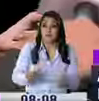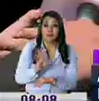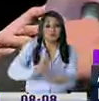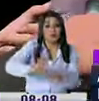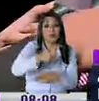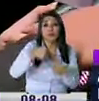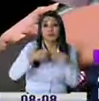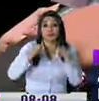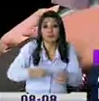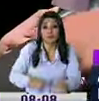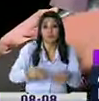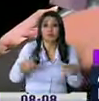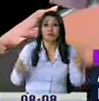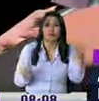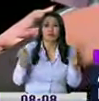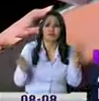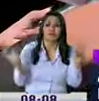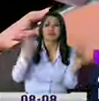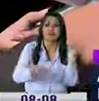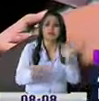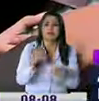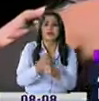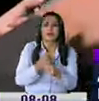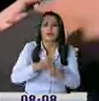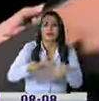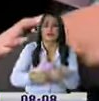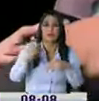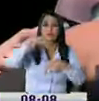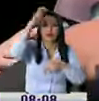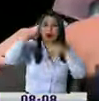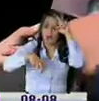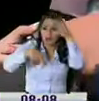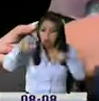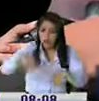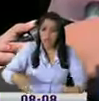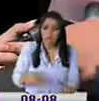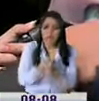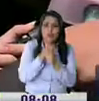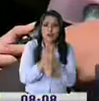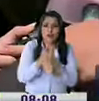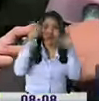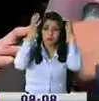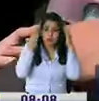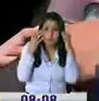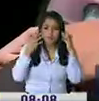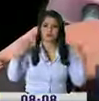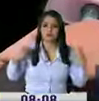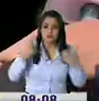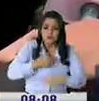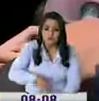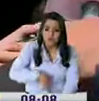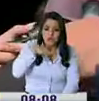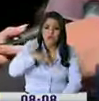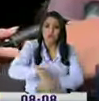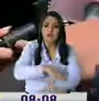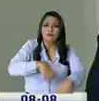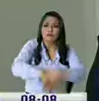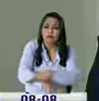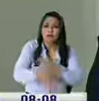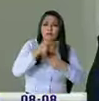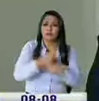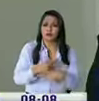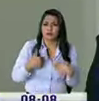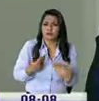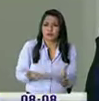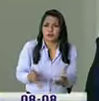Quito. Los señores de las volquetas, ¿cómo trabajan? Se bajan de arriba, no tienen seguridad, no tienen casco, no tienen chaleco, no tienen botas, no tienen protección.